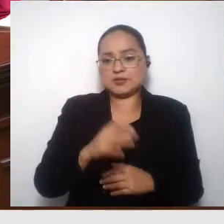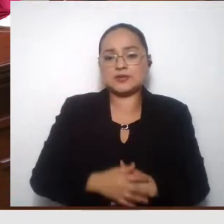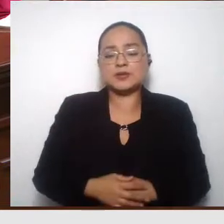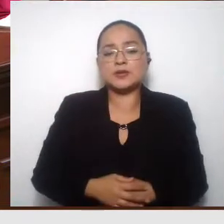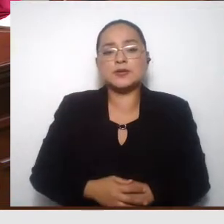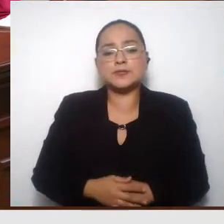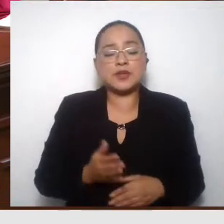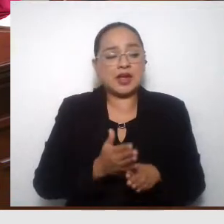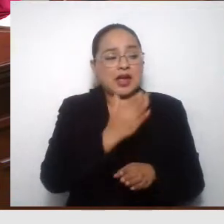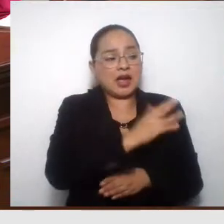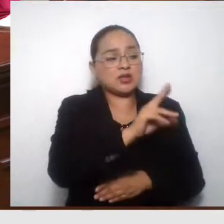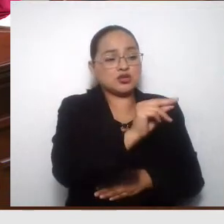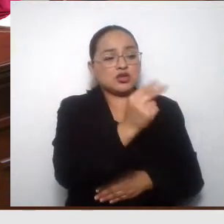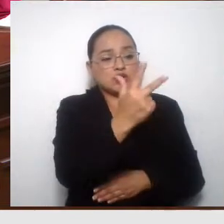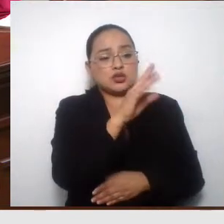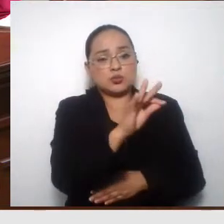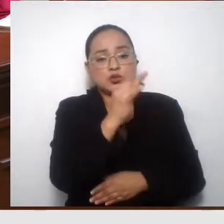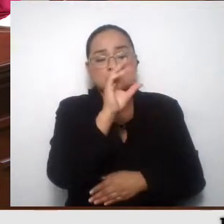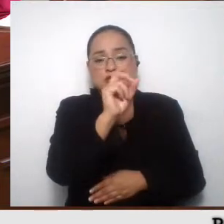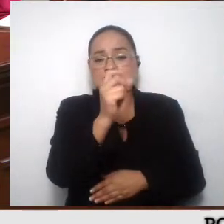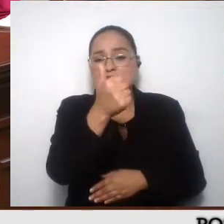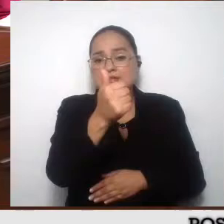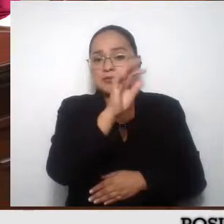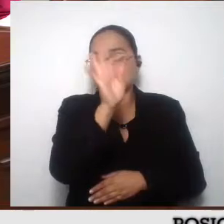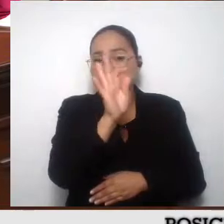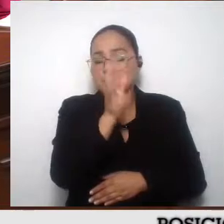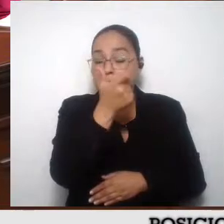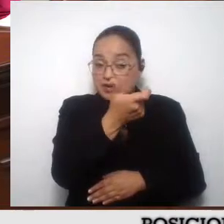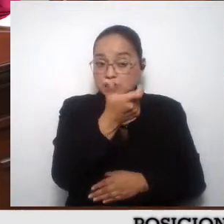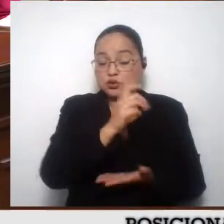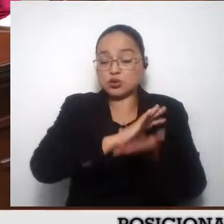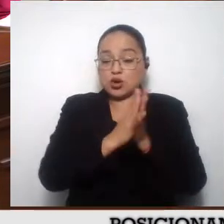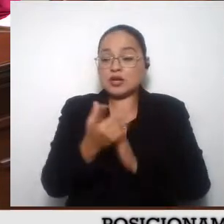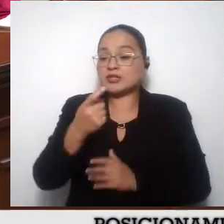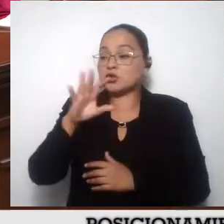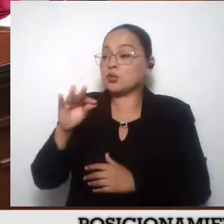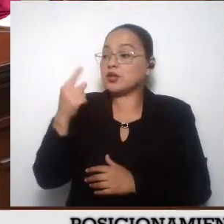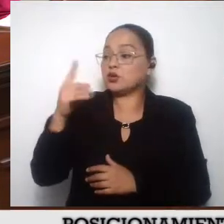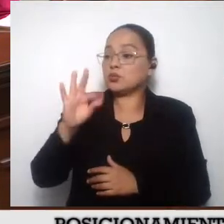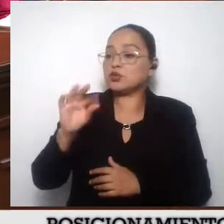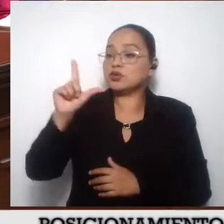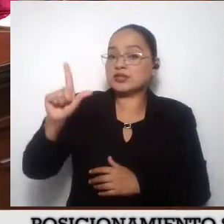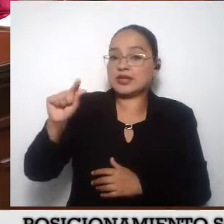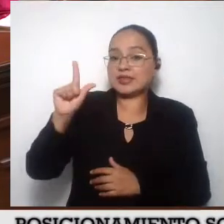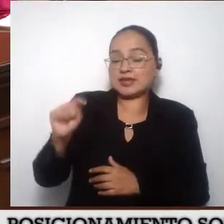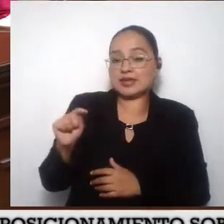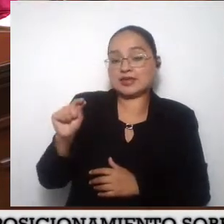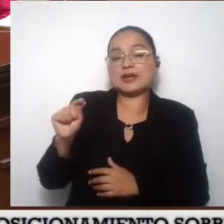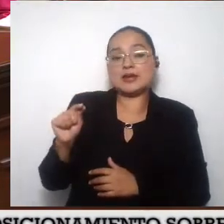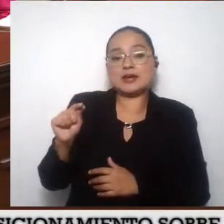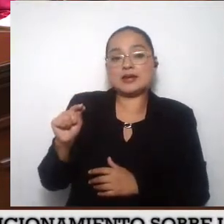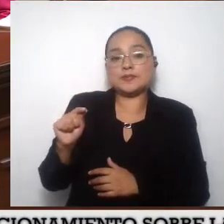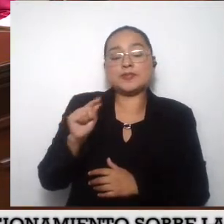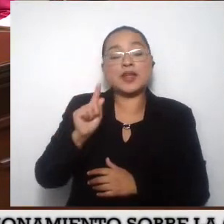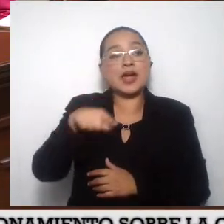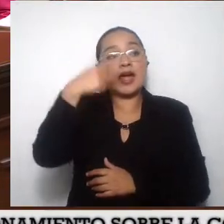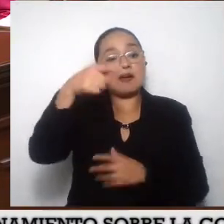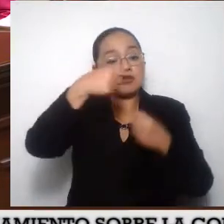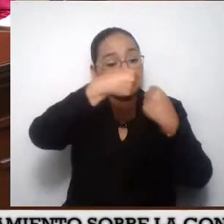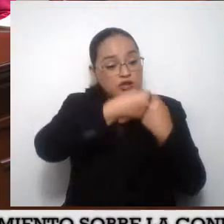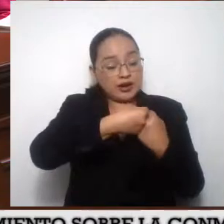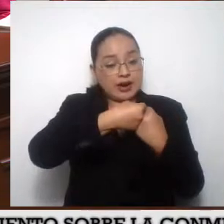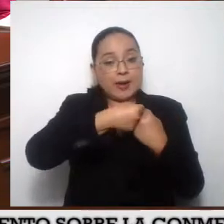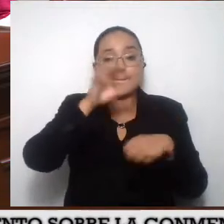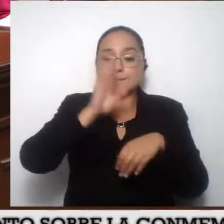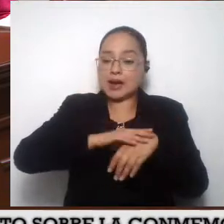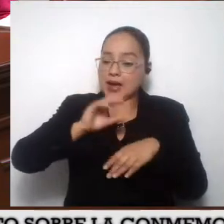desde 88.36 a 141.70, sin contar las zonas fronterizas, que han sido